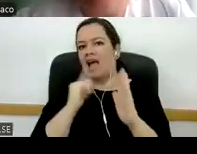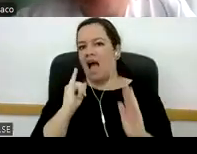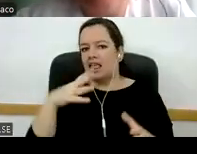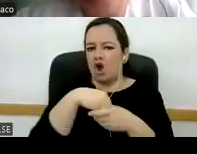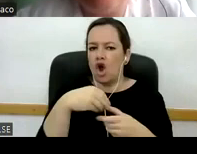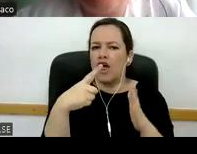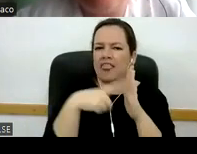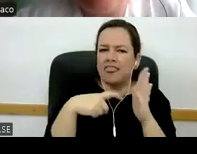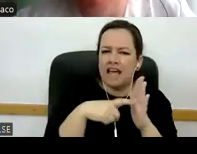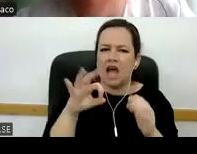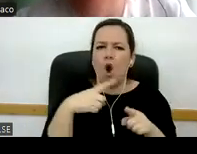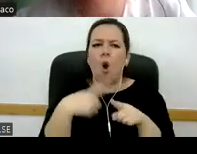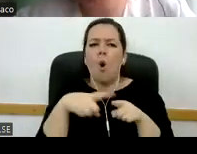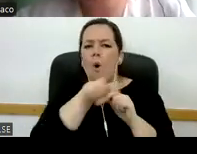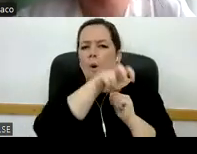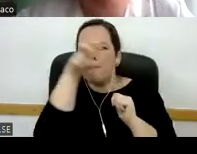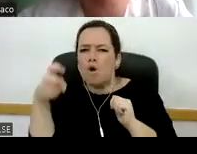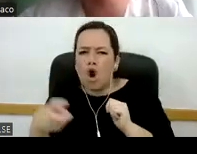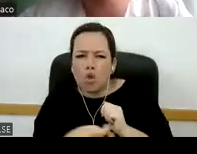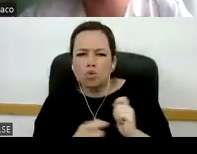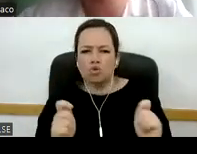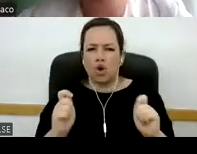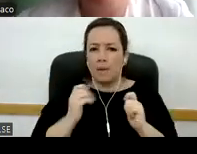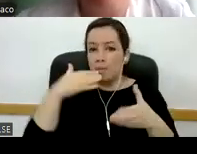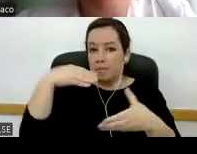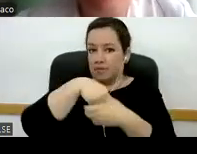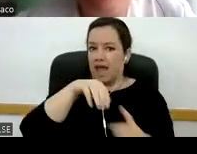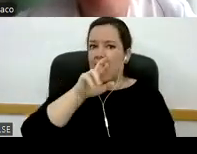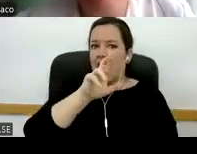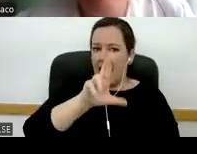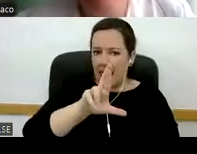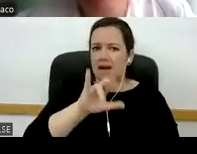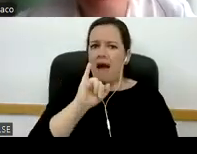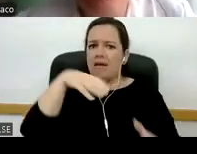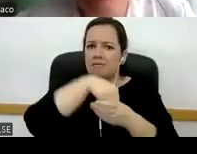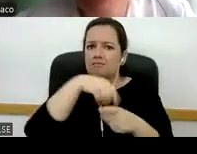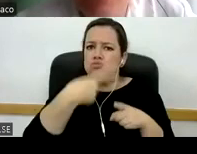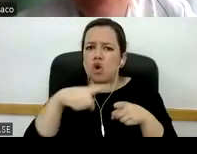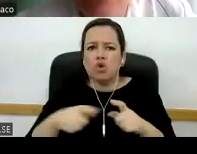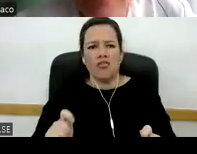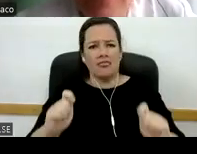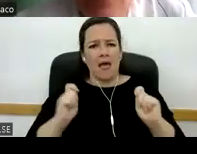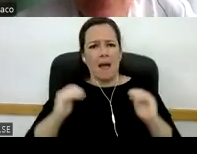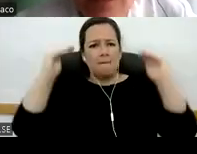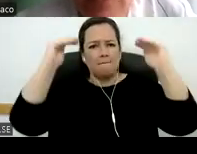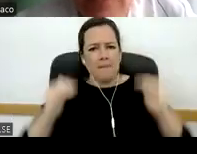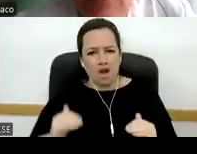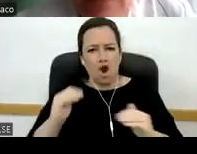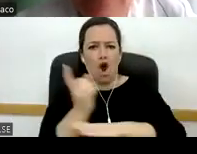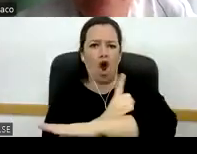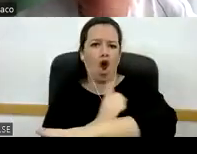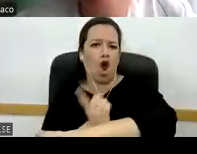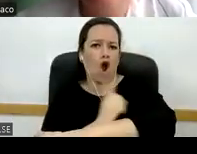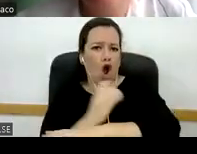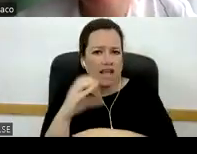dieta o de los productos nutracéuticos, dentro del LR, por ejemplo, de la gama del LR, que pueda actuar disminuyendo el colesterol